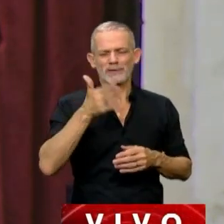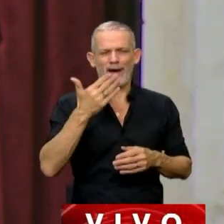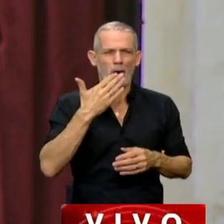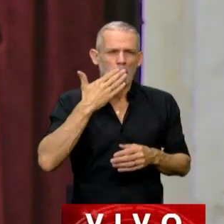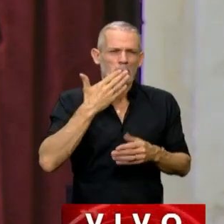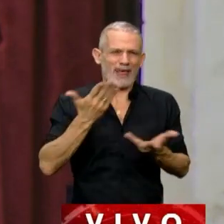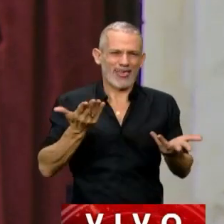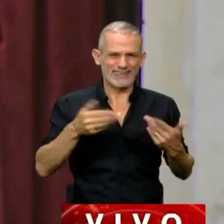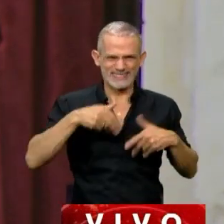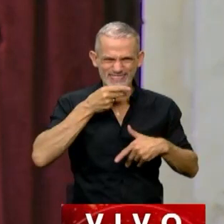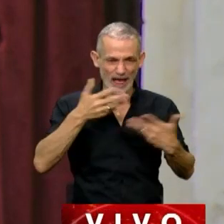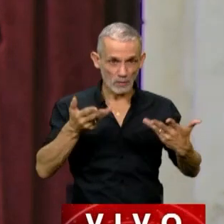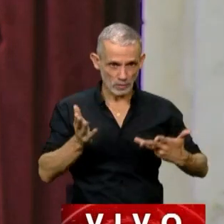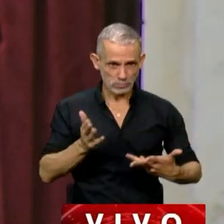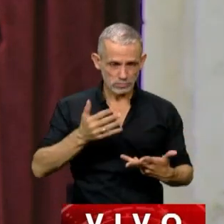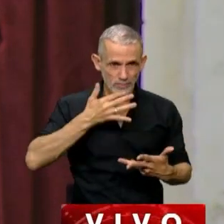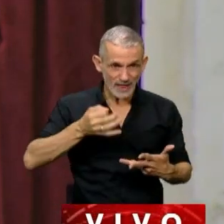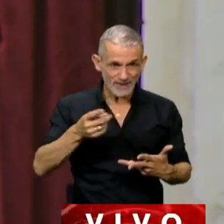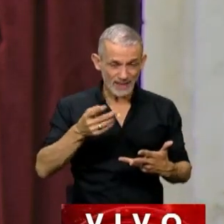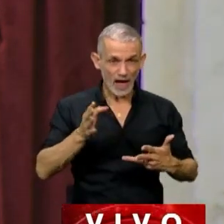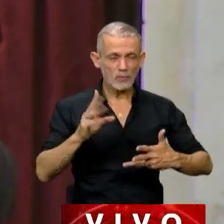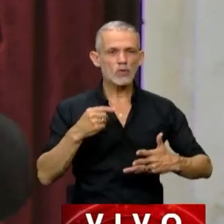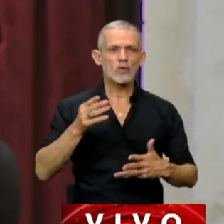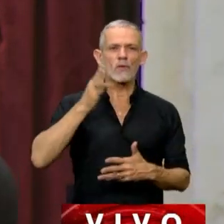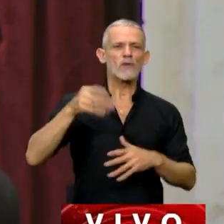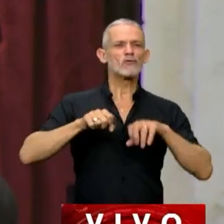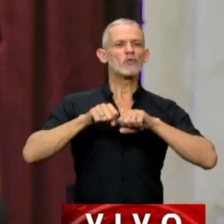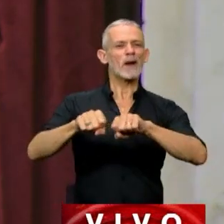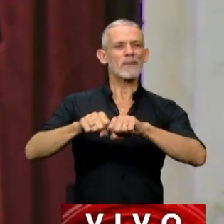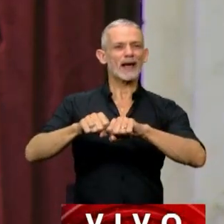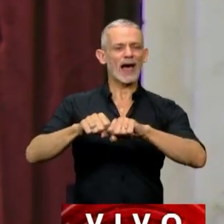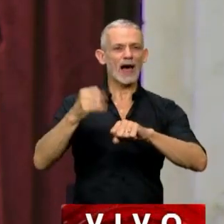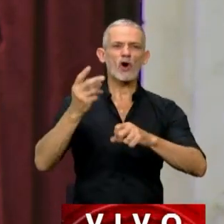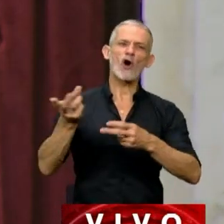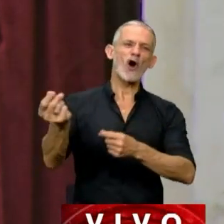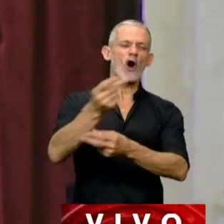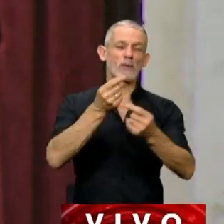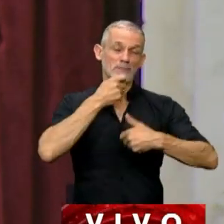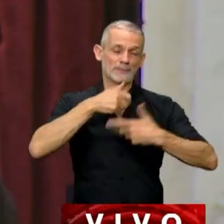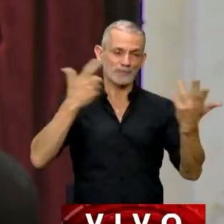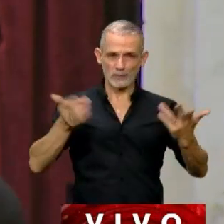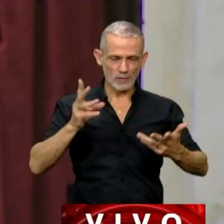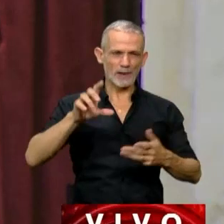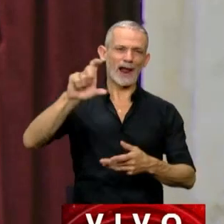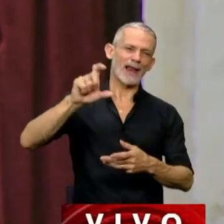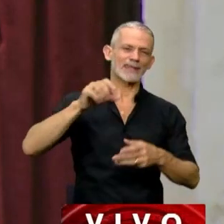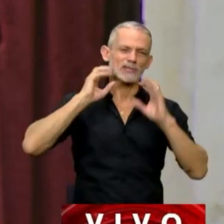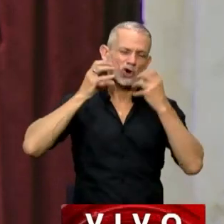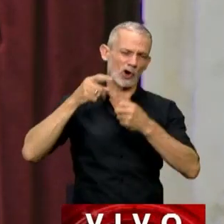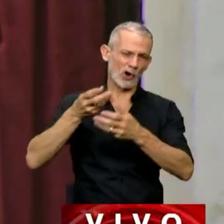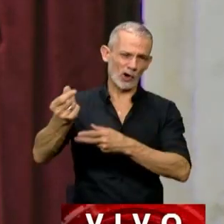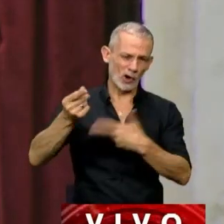0,75%. Uno dice, pero es un impuesto que cuando uno va al supermercado y compra, por ejemplo, no sé, una lata de